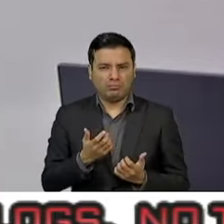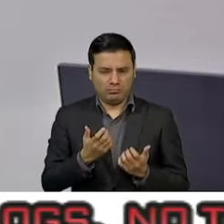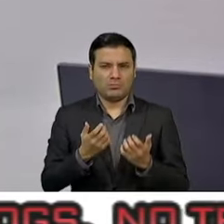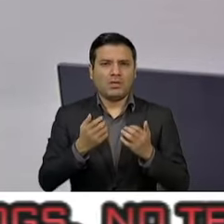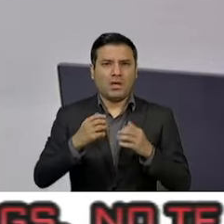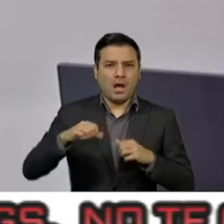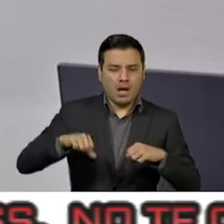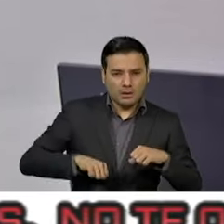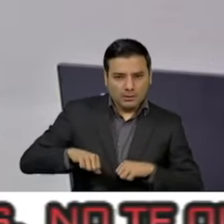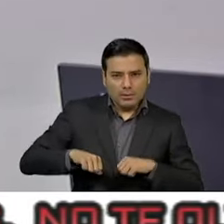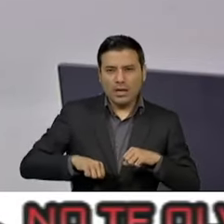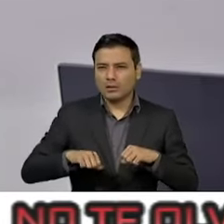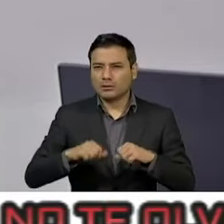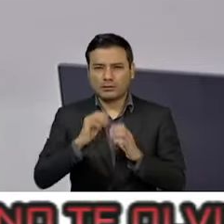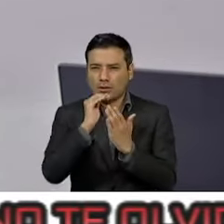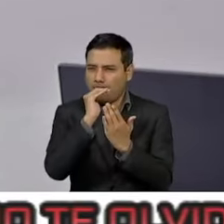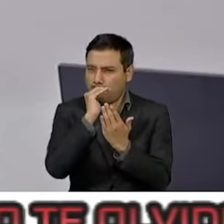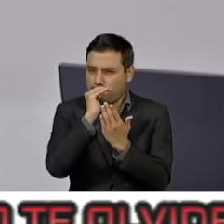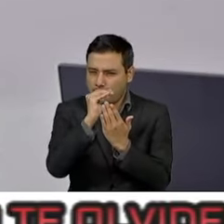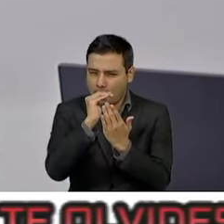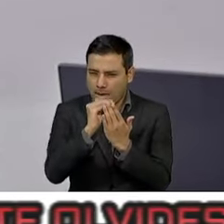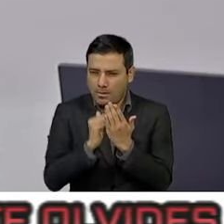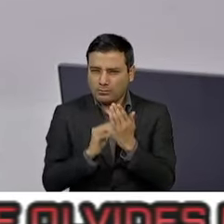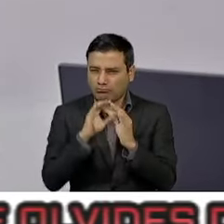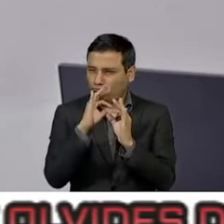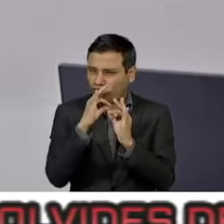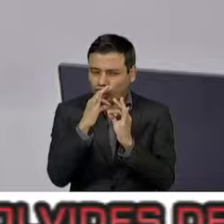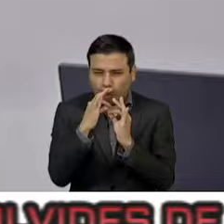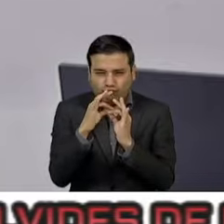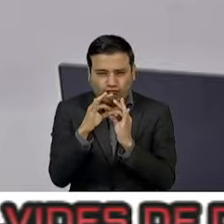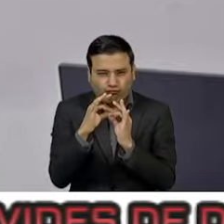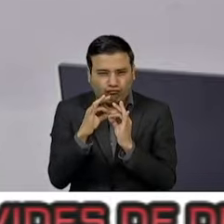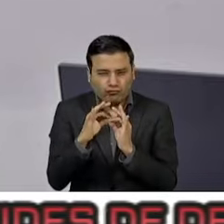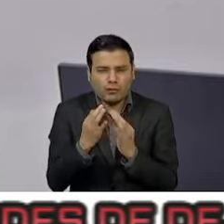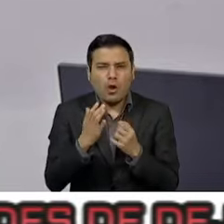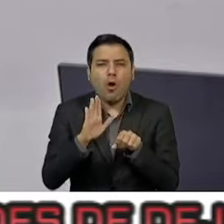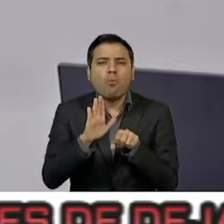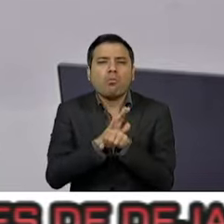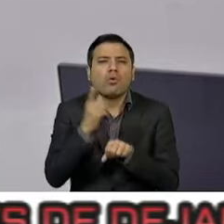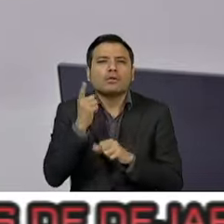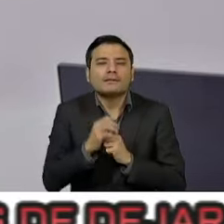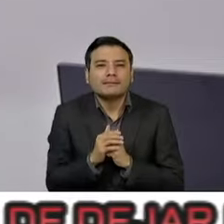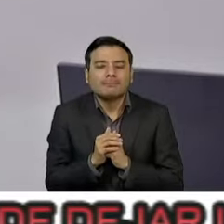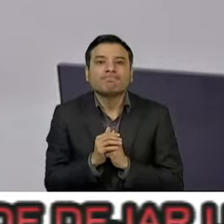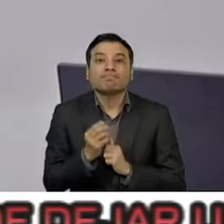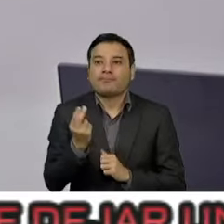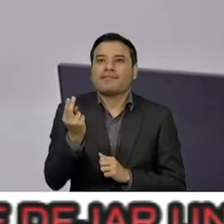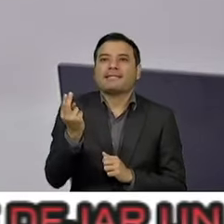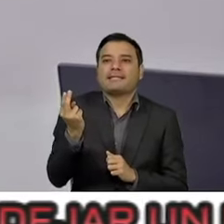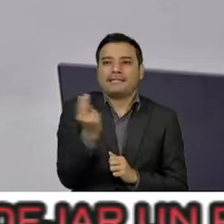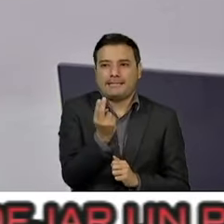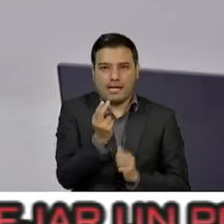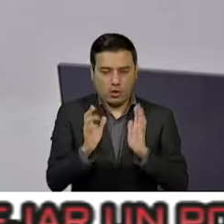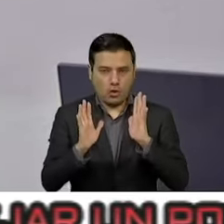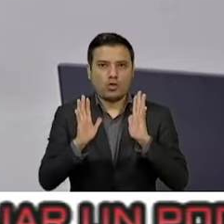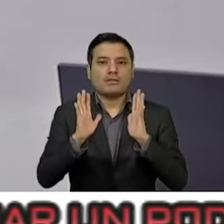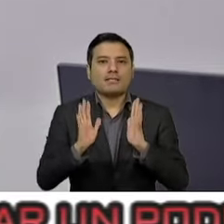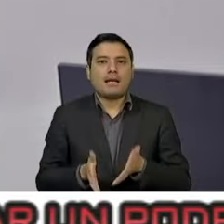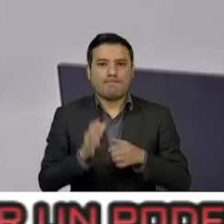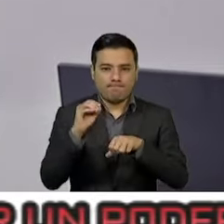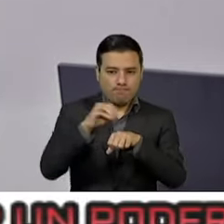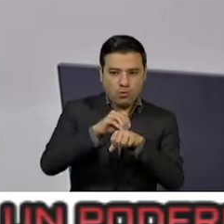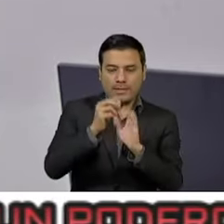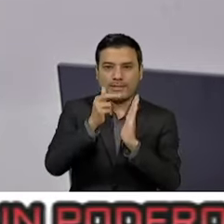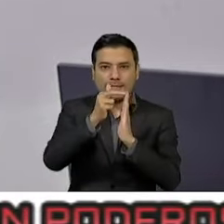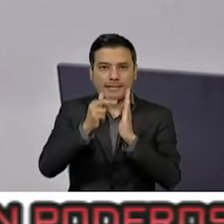actividades programadas en otros procesos electorales, en razón de la necesidad de reglamentar aspectos y novedosos para